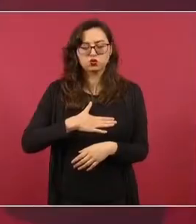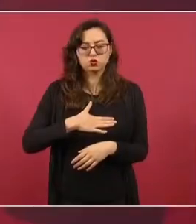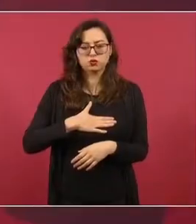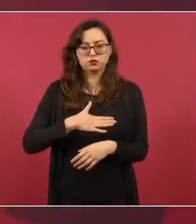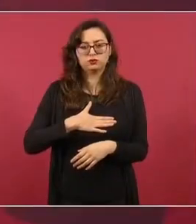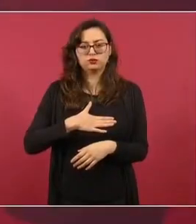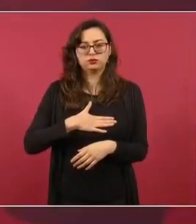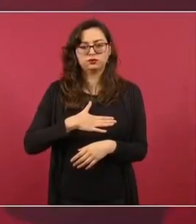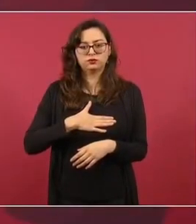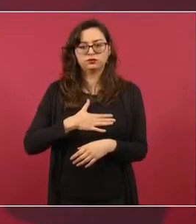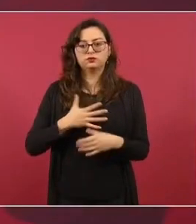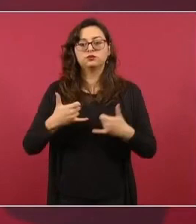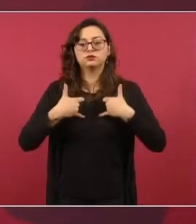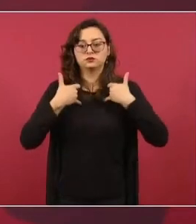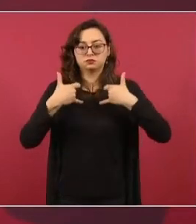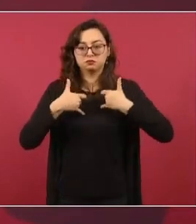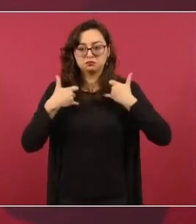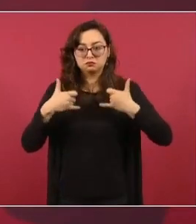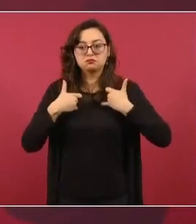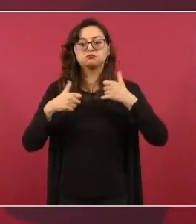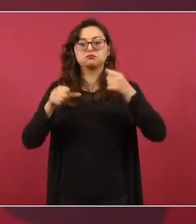que se atienda a los jóvenes,